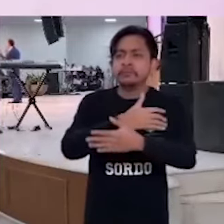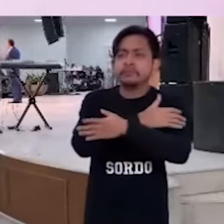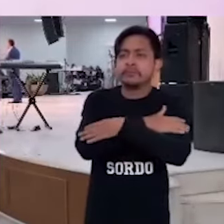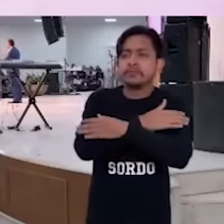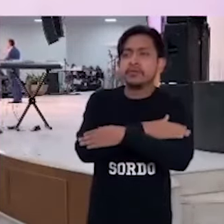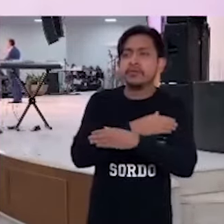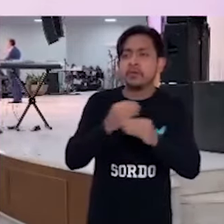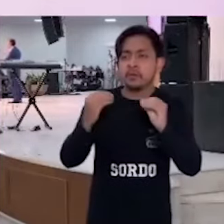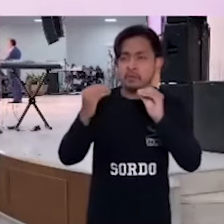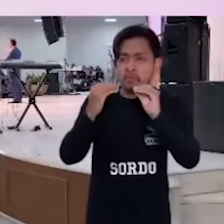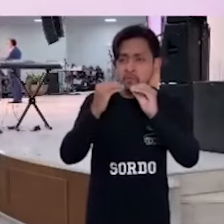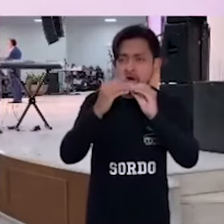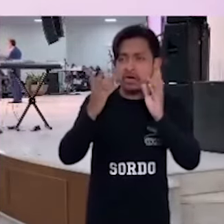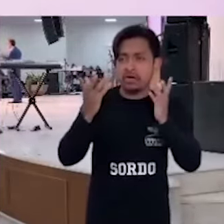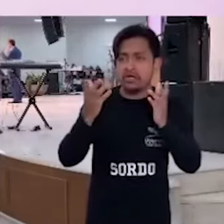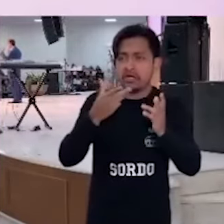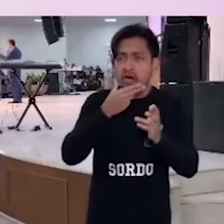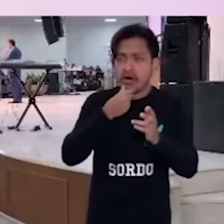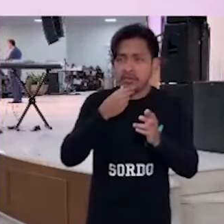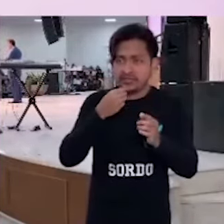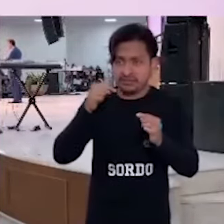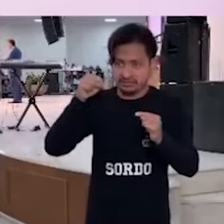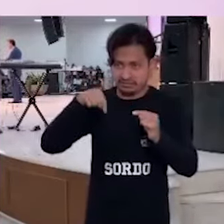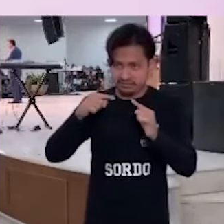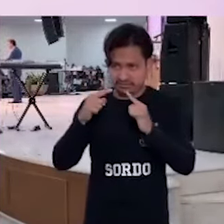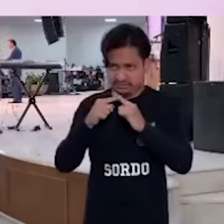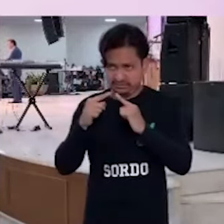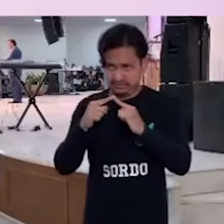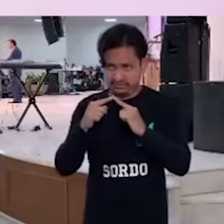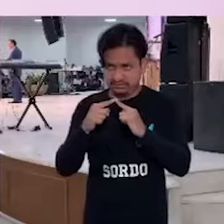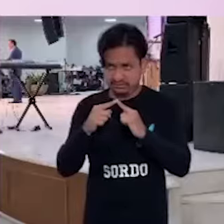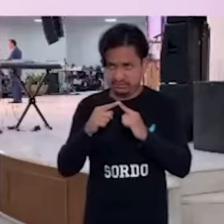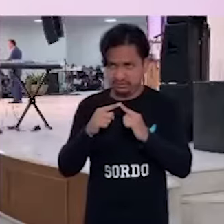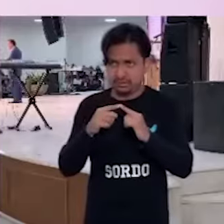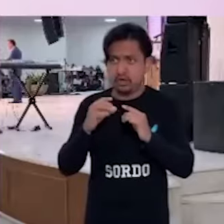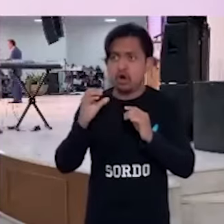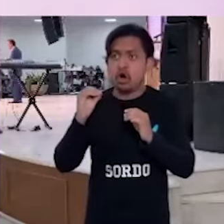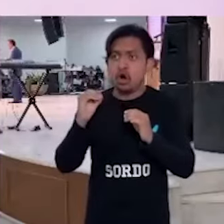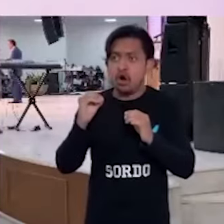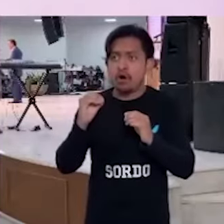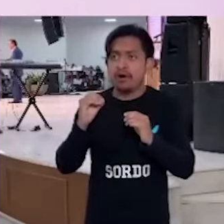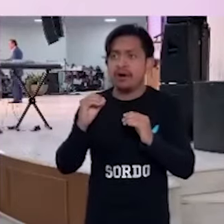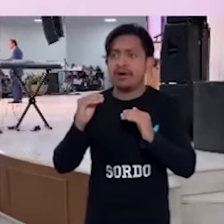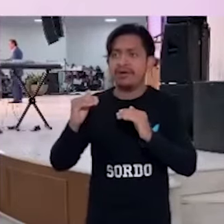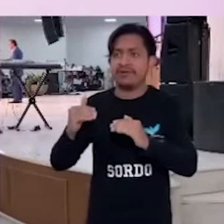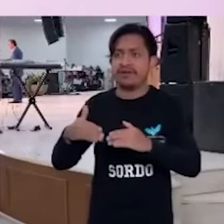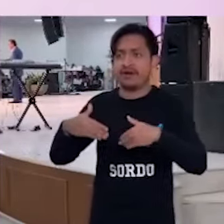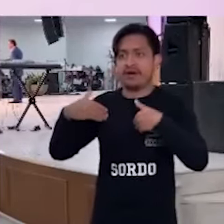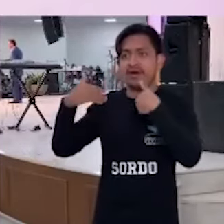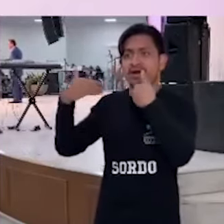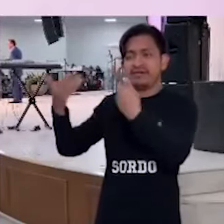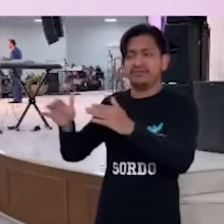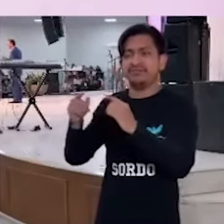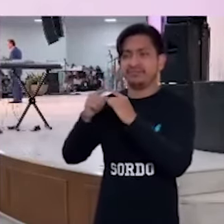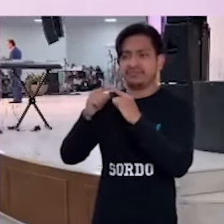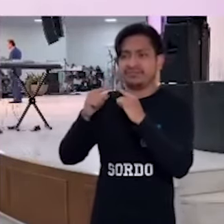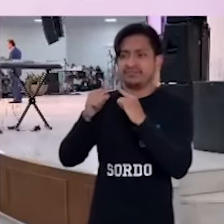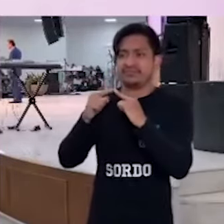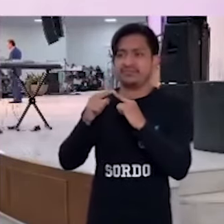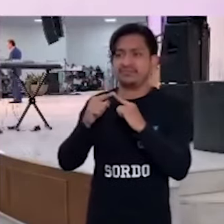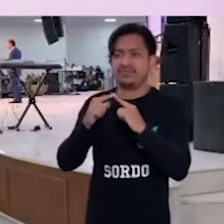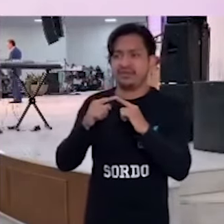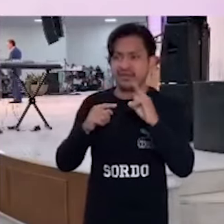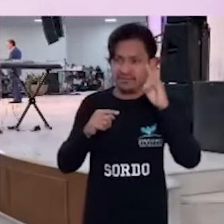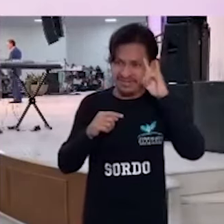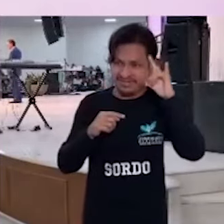los de afuera de la congregación o las de afuera de la congregación. El enemigo, hermano, sabe exactamente